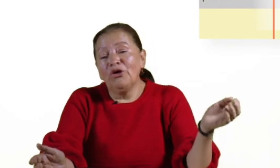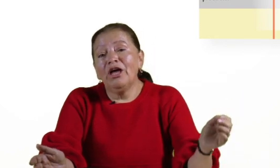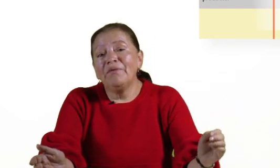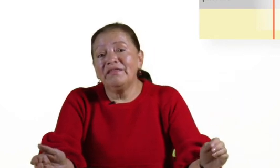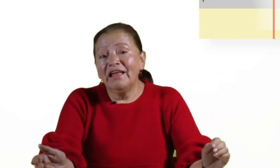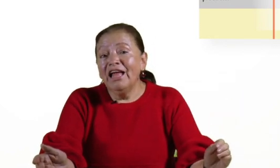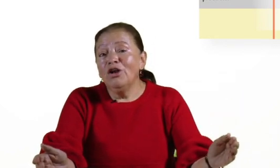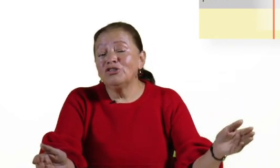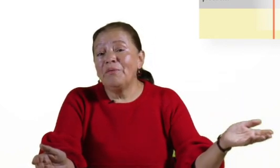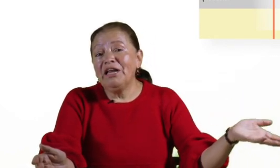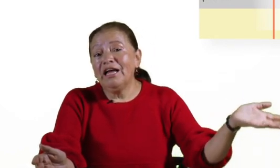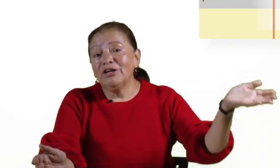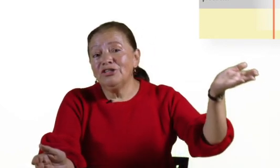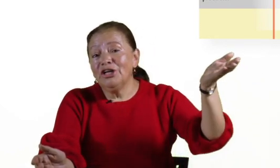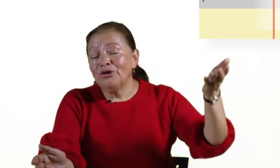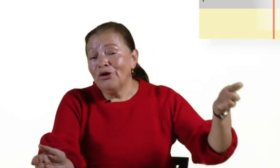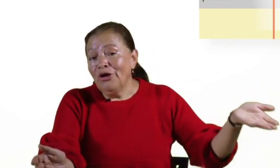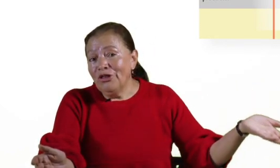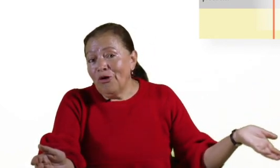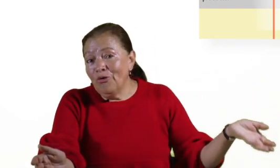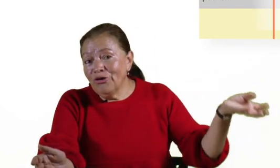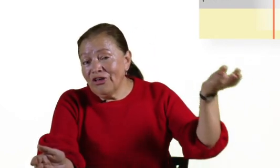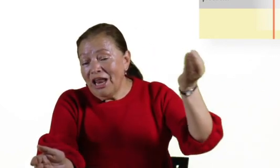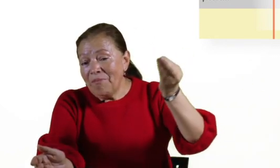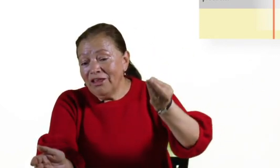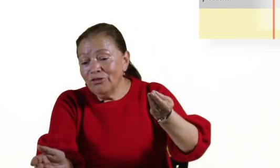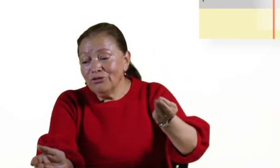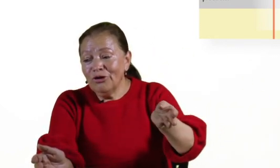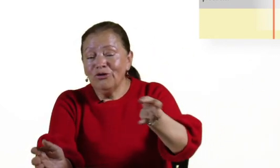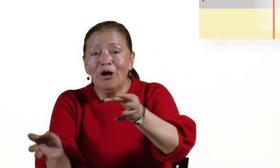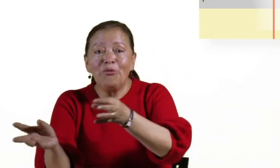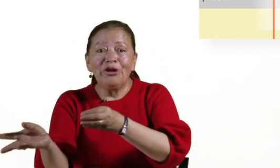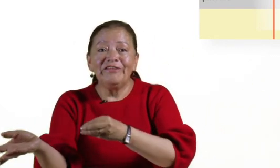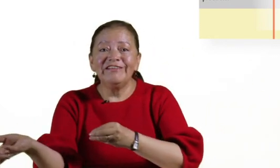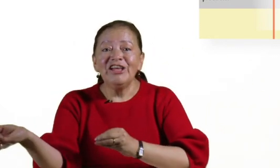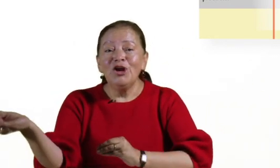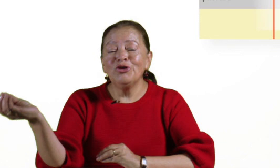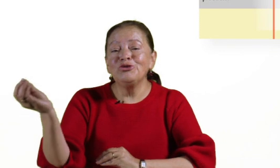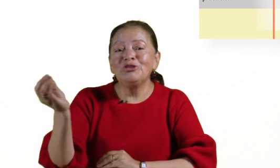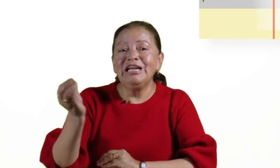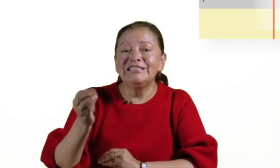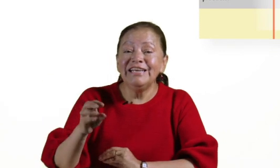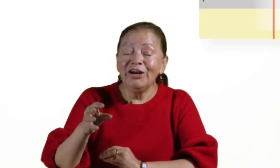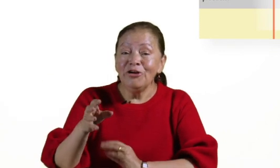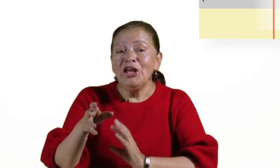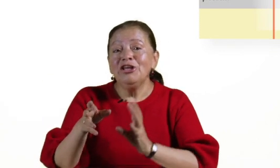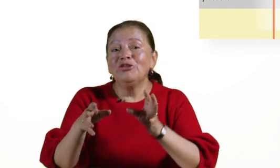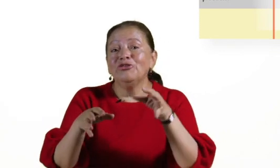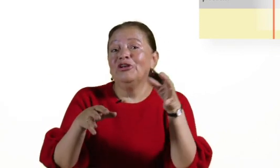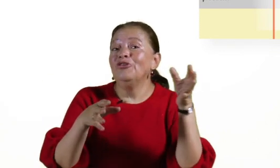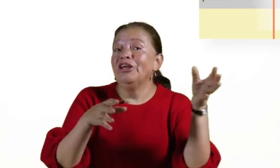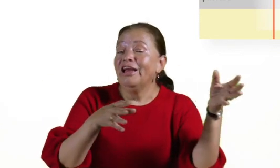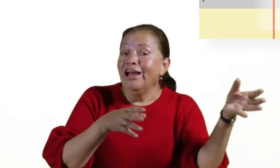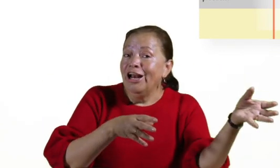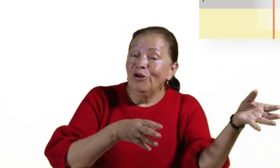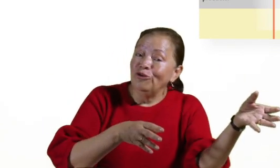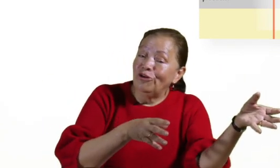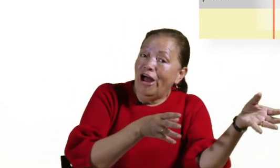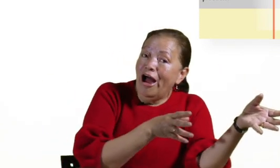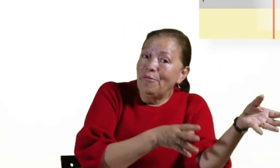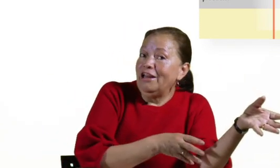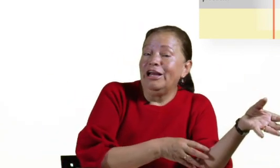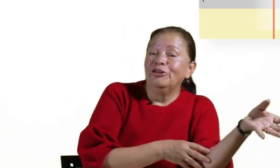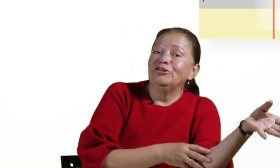pues lógicamente, los americanos dieron unos elementos, los japoneses los utilizaron y entonces